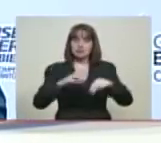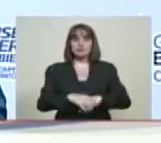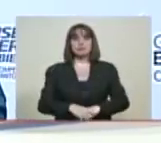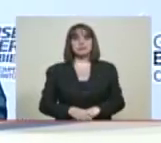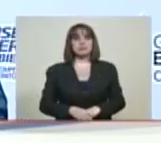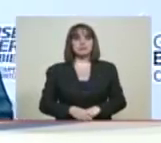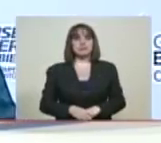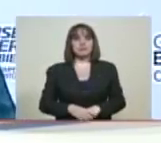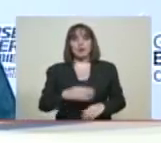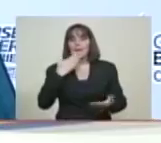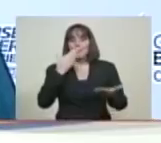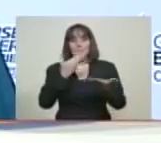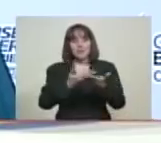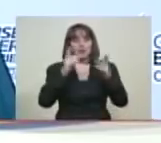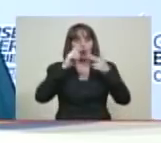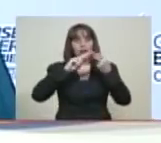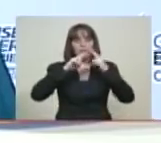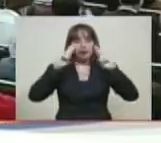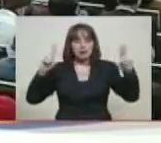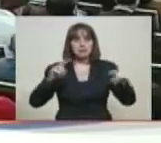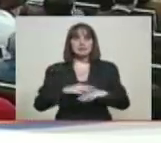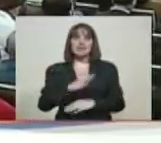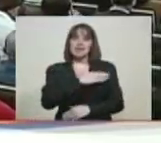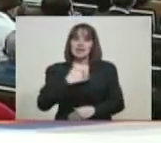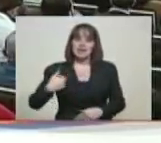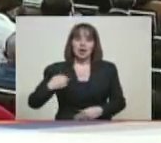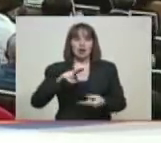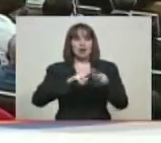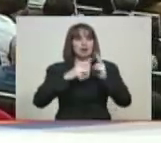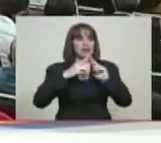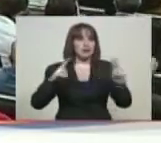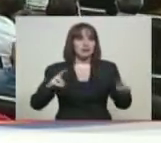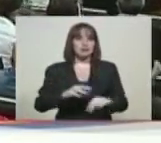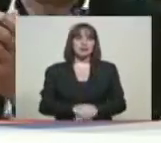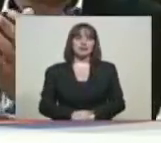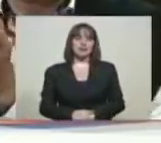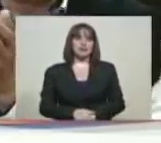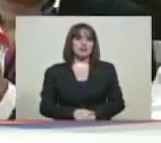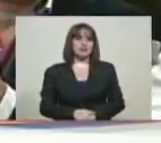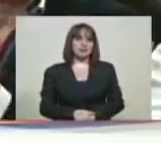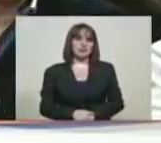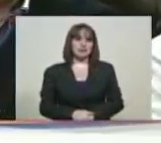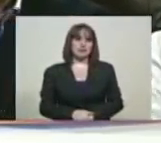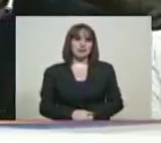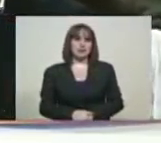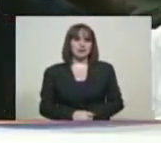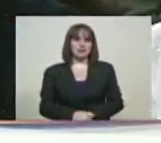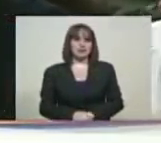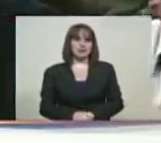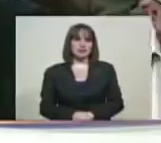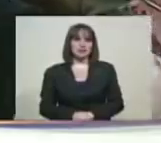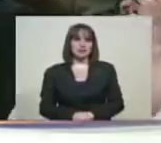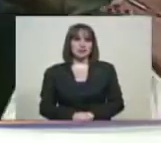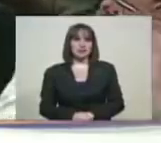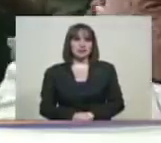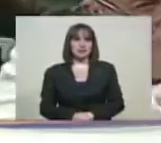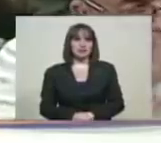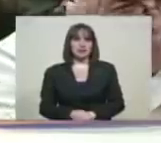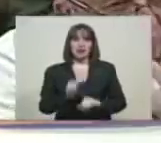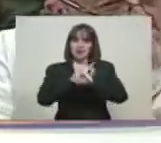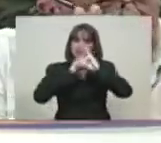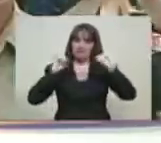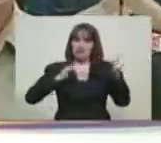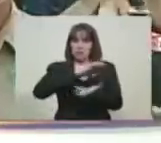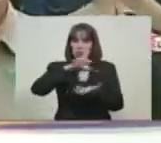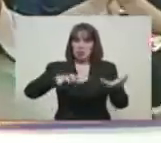pido por la paz basta de golpismo basta de guarín veo basta de violencia basta